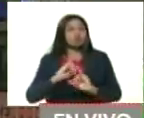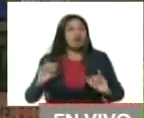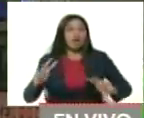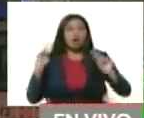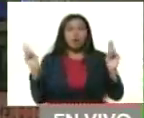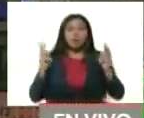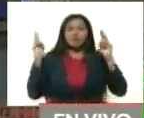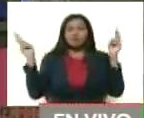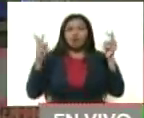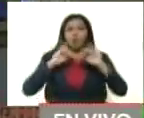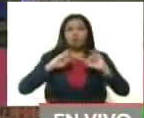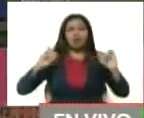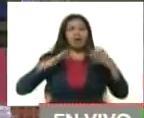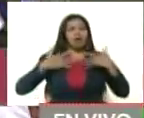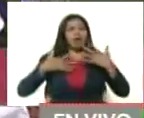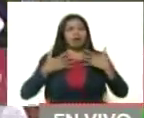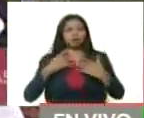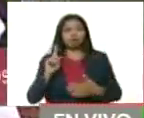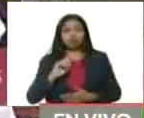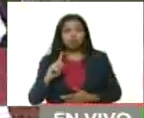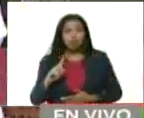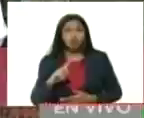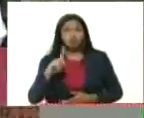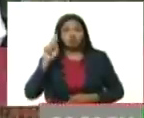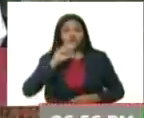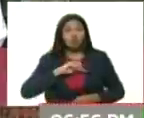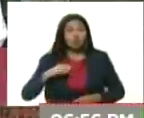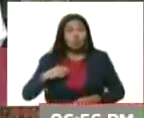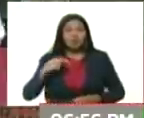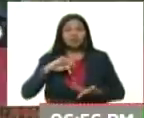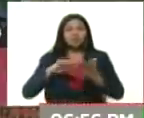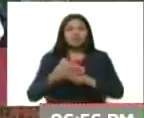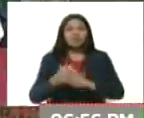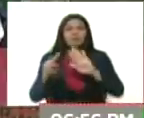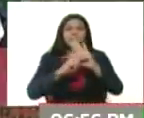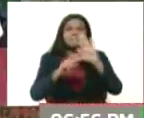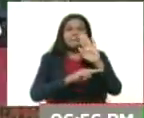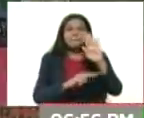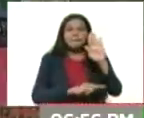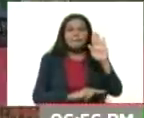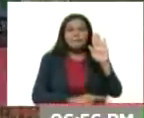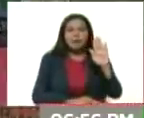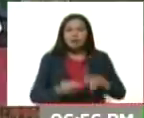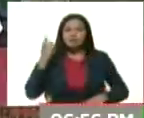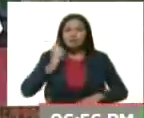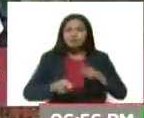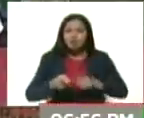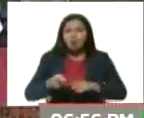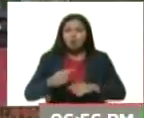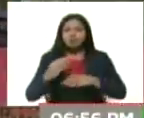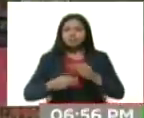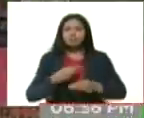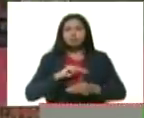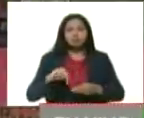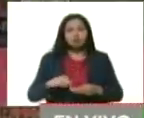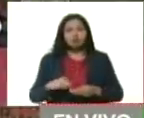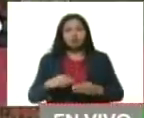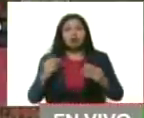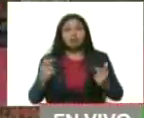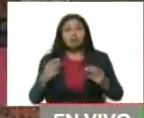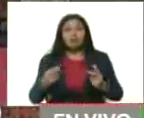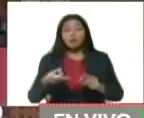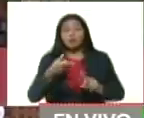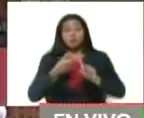victoria. Quiere decir que las medidas que hemos tomado no solamente han sido